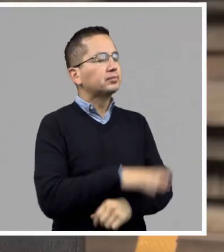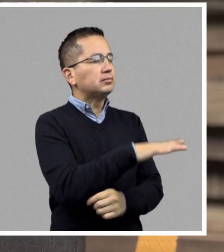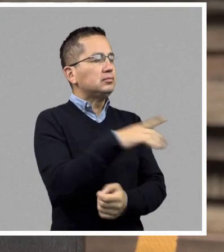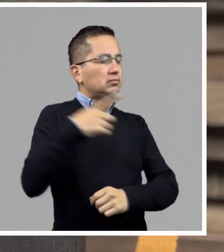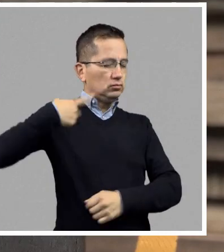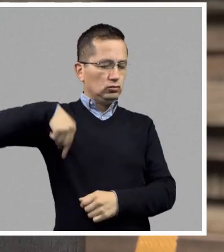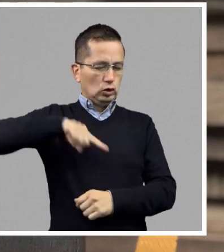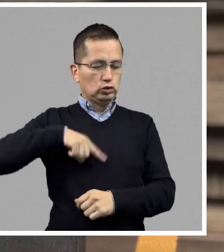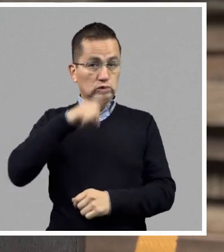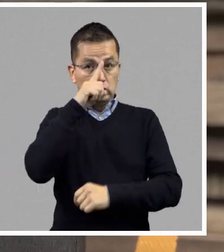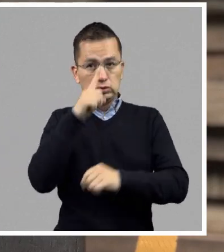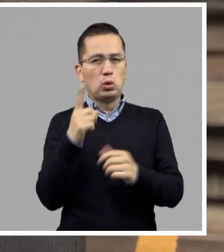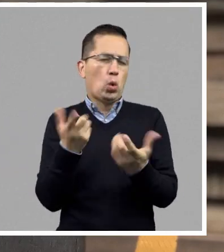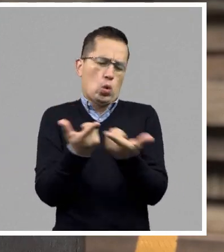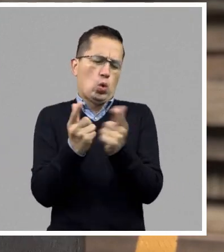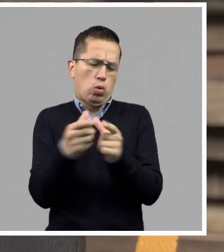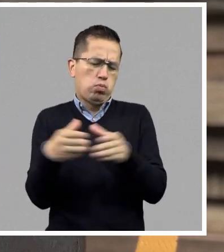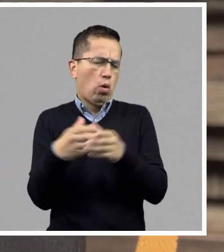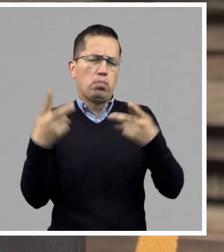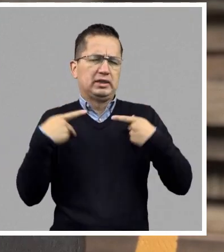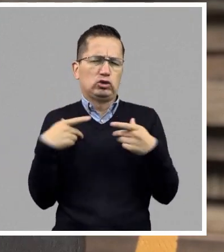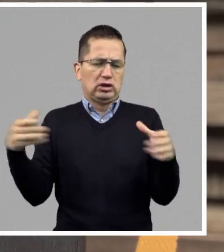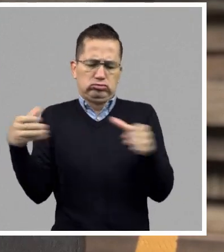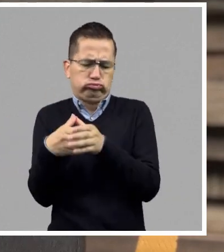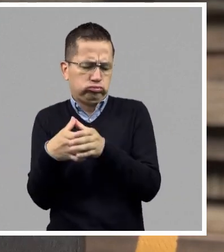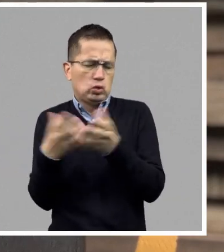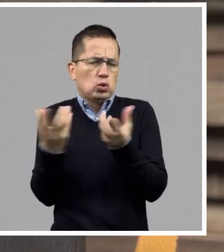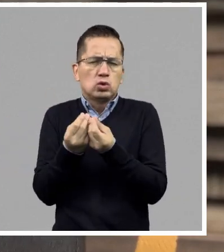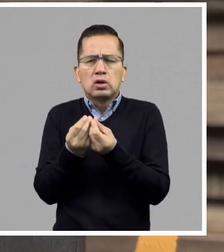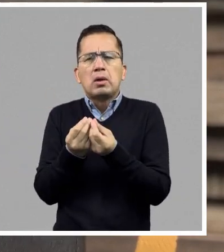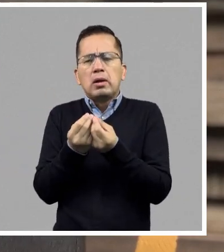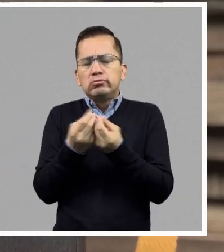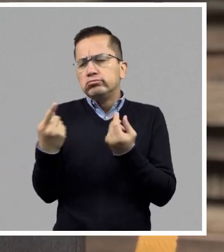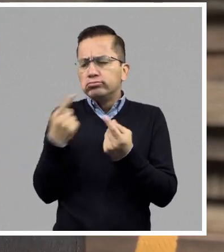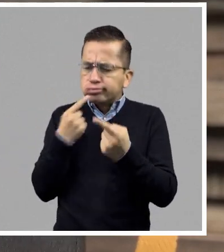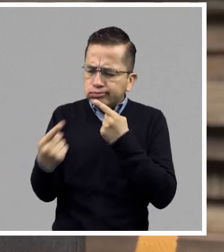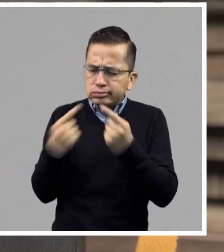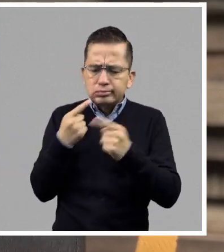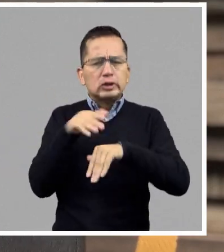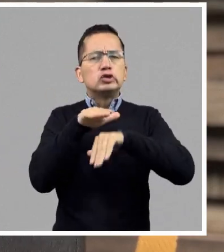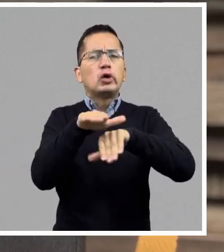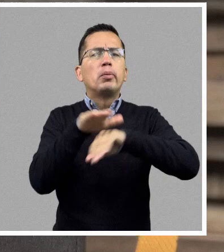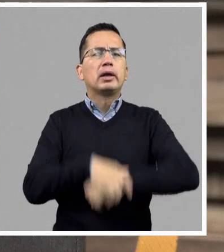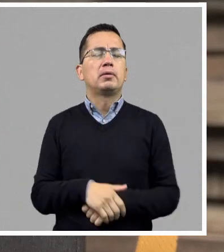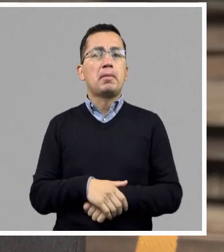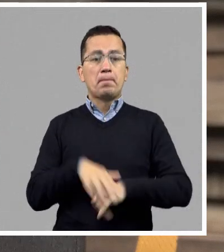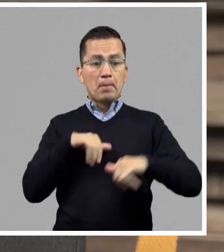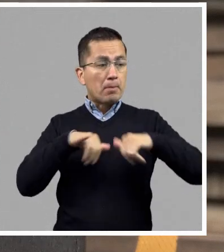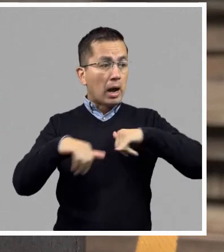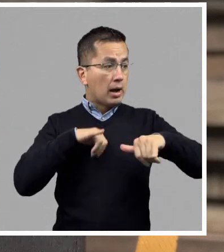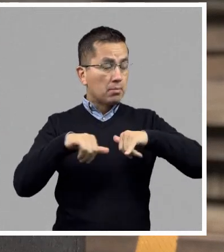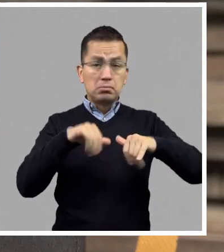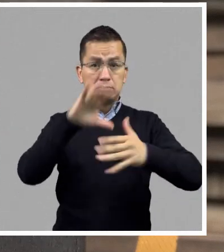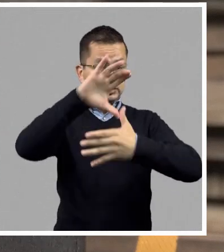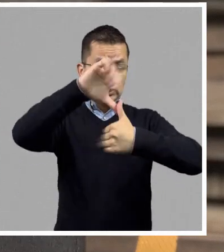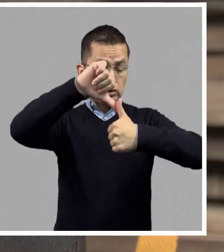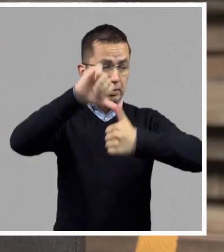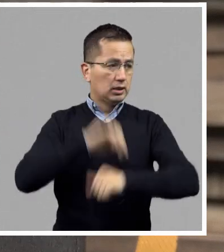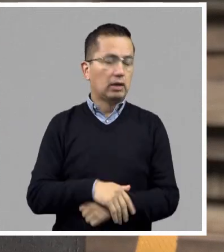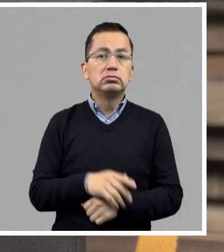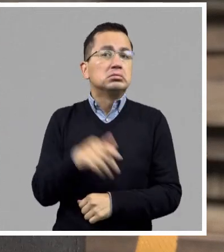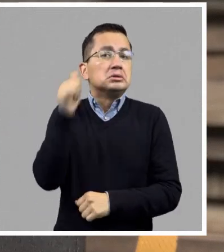que somos varios hemos pensado mucho Sobre Centroamérica y mapas y no sé qué es algo que más que nada Eso es lo que hacemos pura reflexión entre nosotros